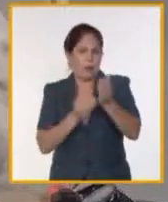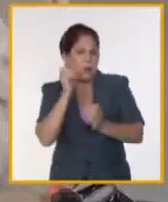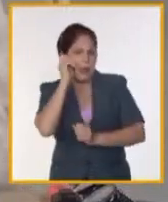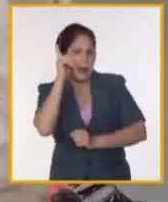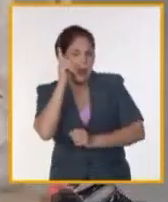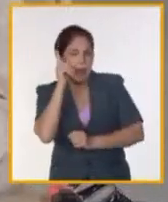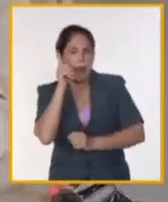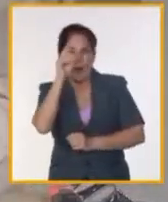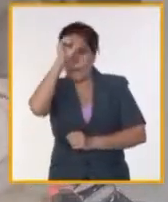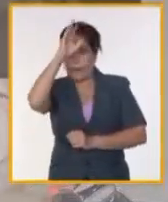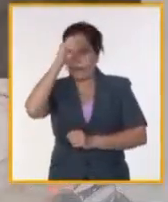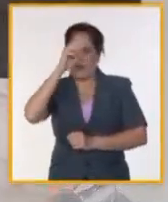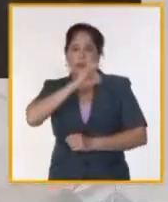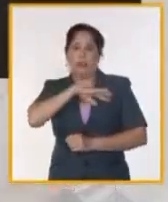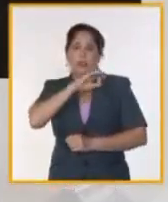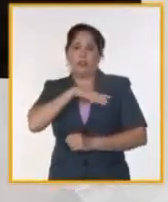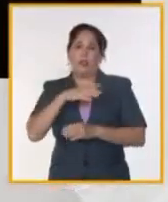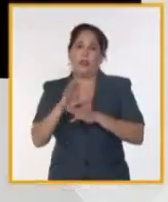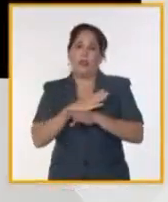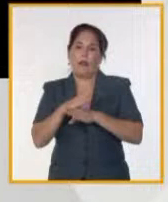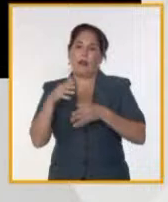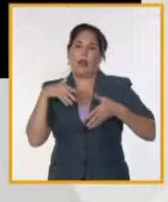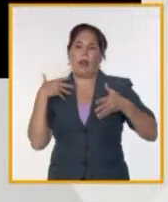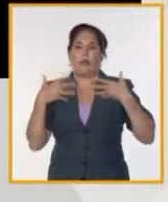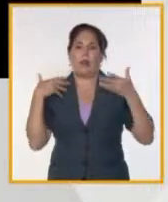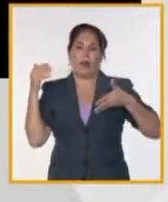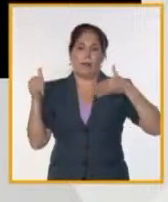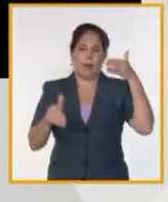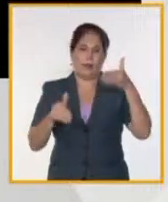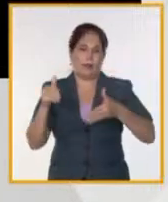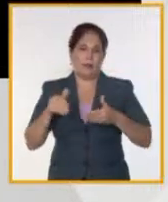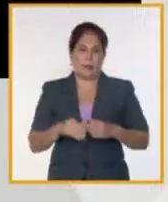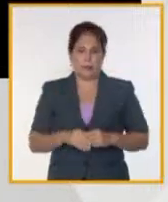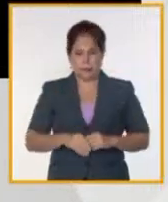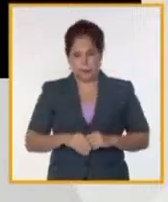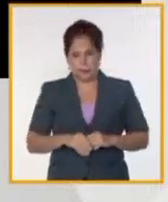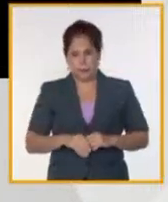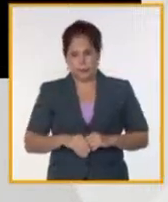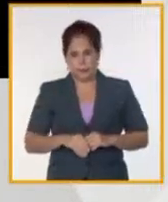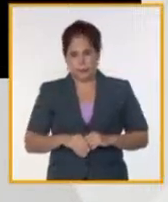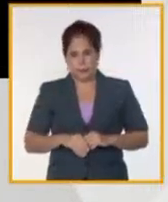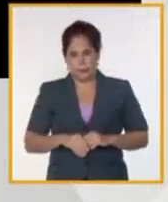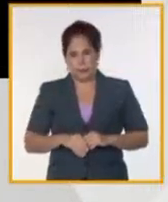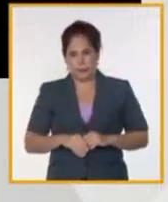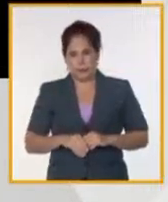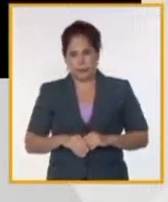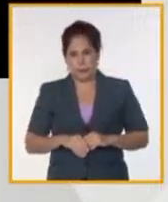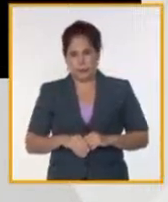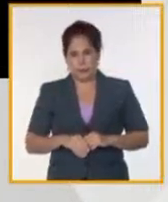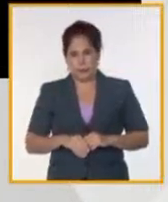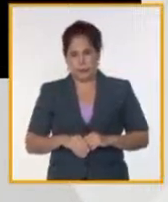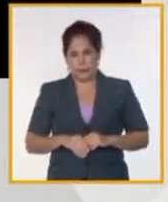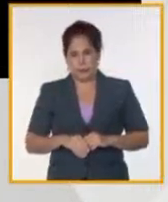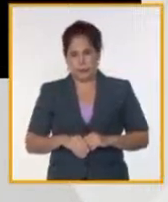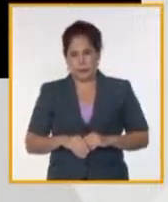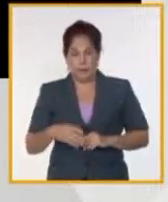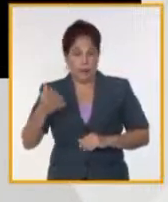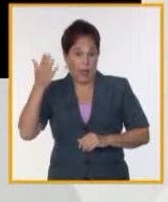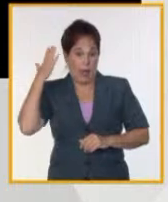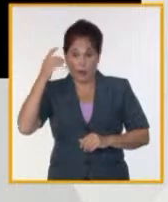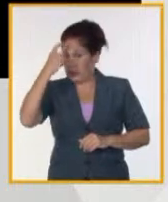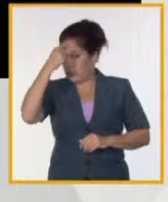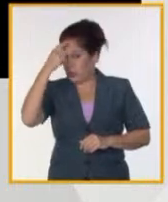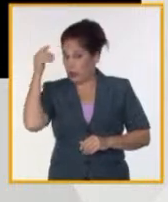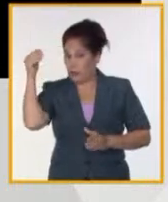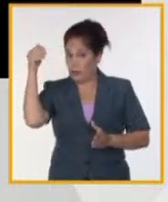los mineros chilenos en varios de los actos donde participó. Un sector que también antes había tenido la presencia del comandante Che Guevara